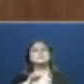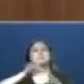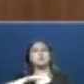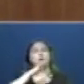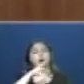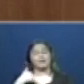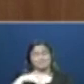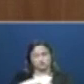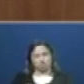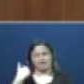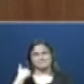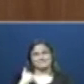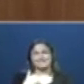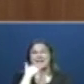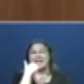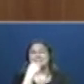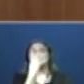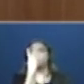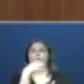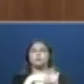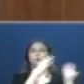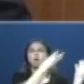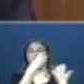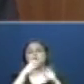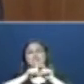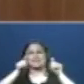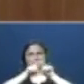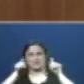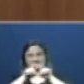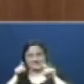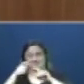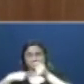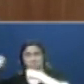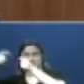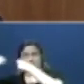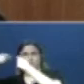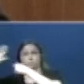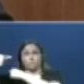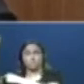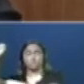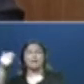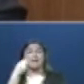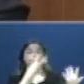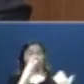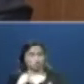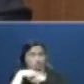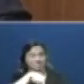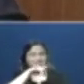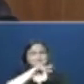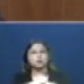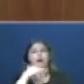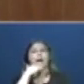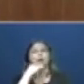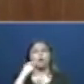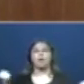con casi 4800 empresas exportadoras 800 de ellas participaron en 2012 en actividades de